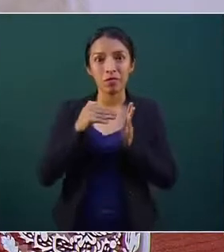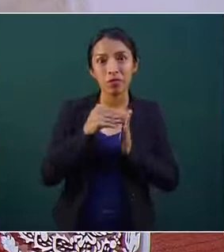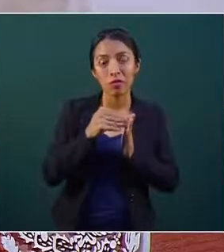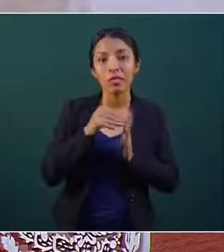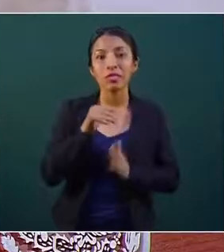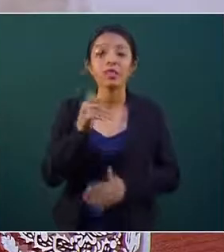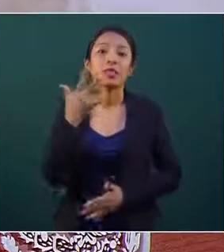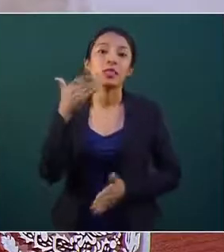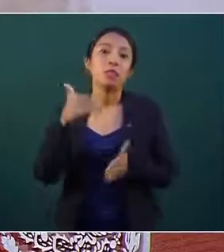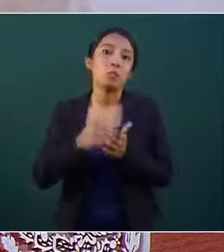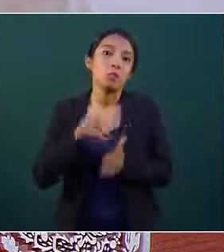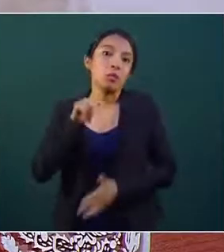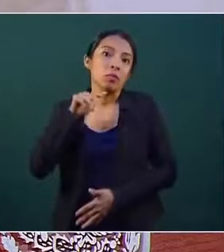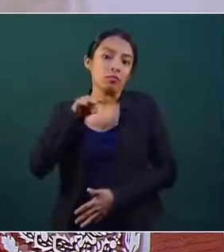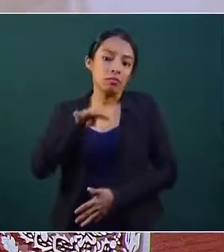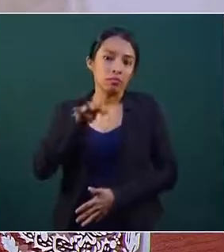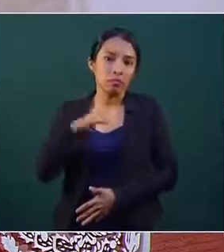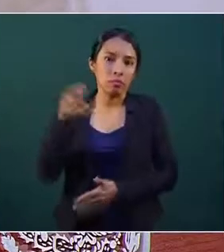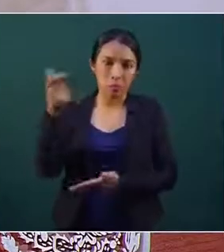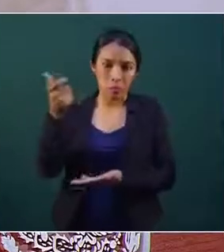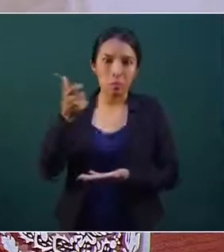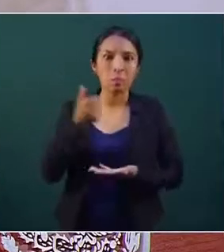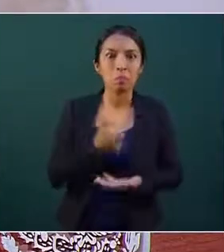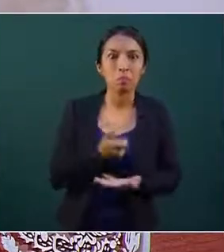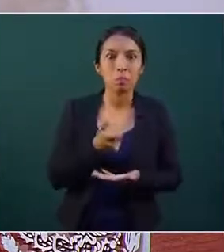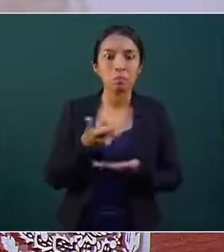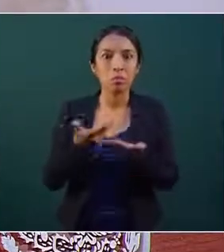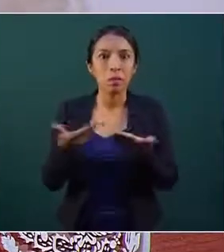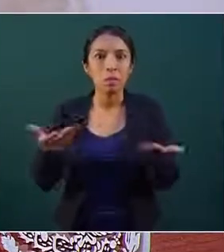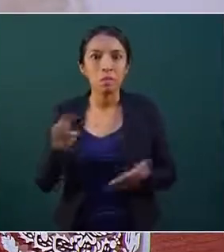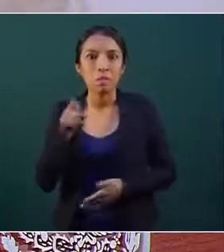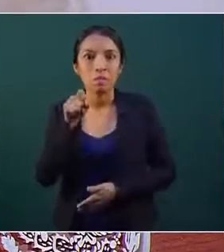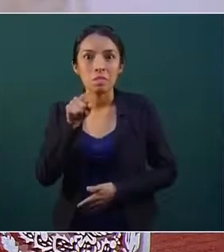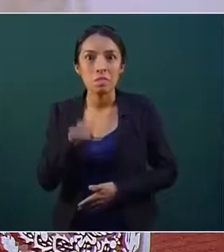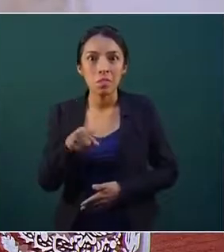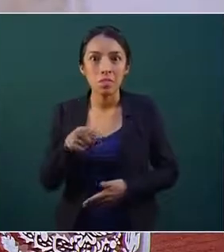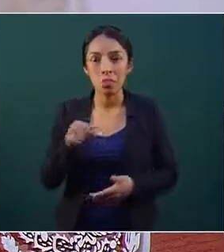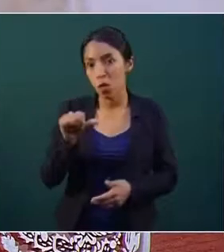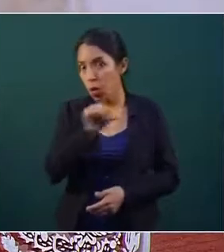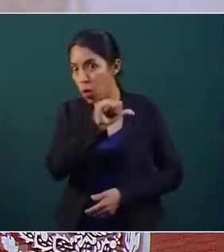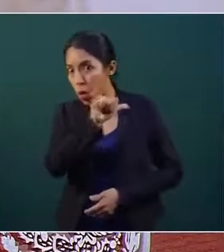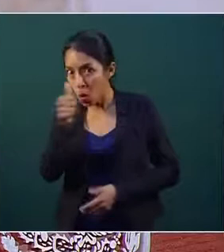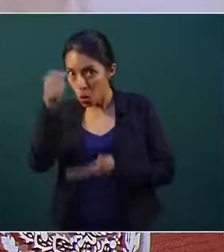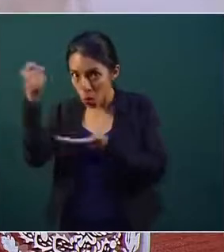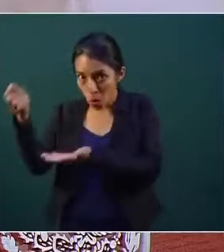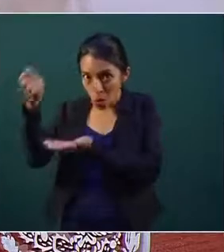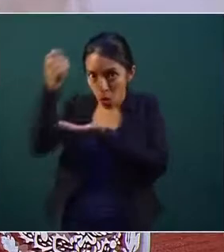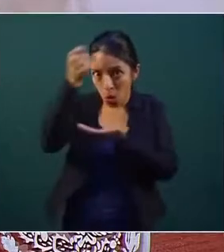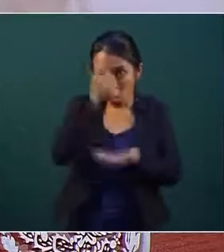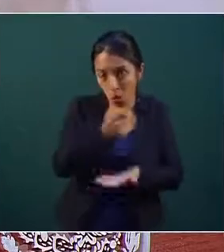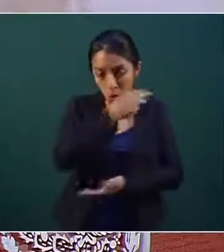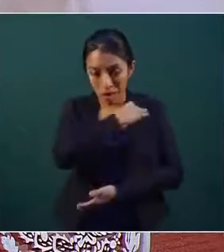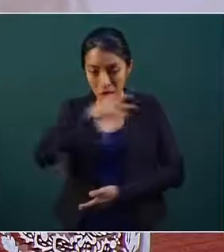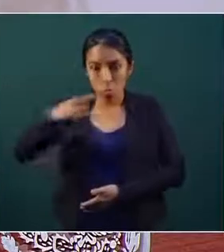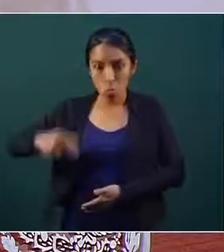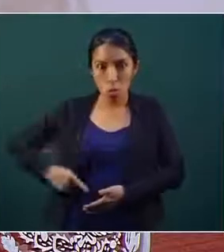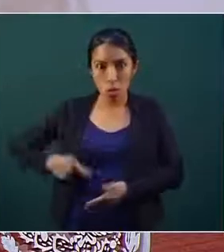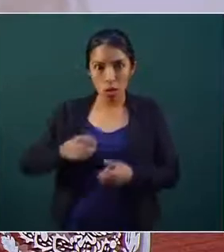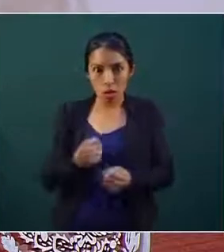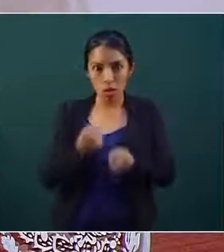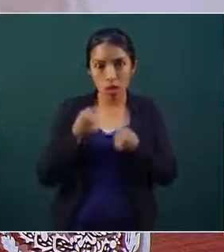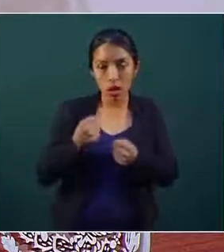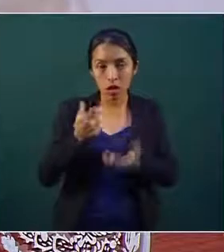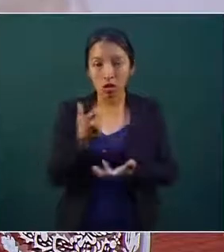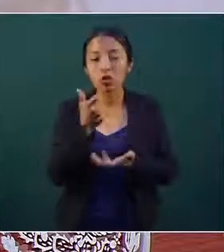376,005,019 pesos. Y en relación al Fondo de Aportación para el Fortalecimiento de los Municipios, la Federación ha destinado un